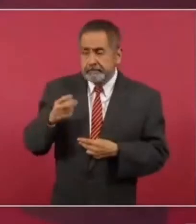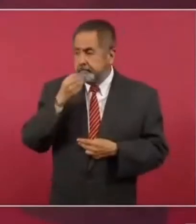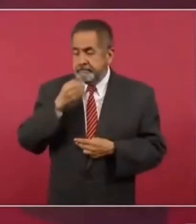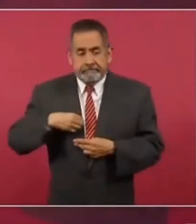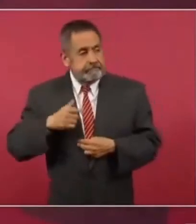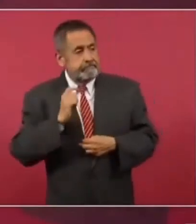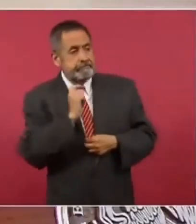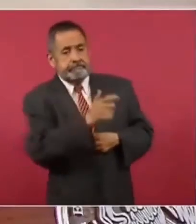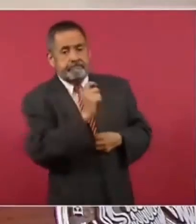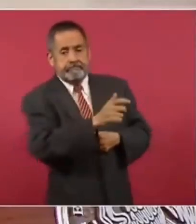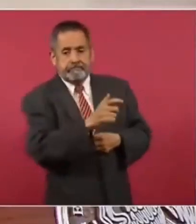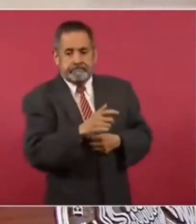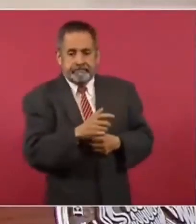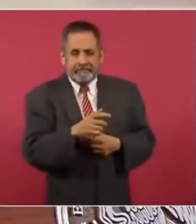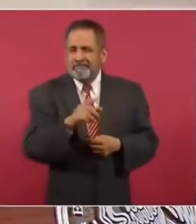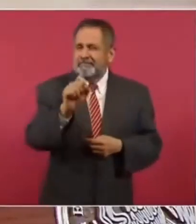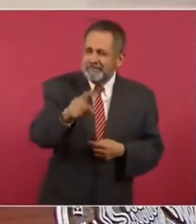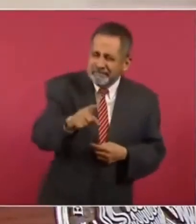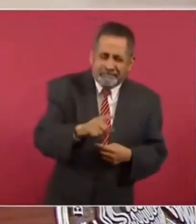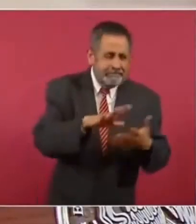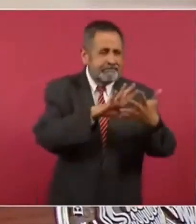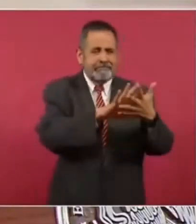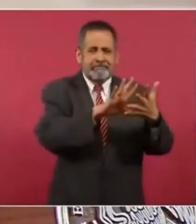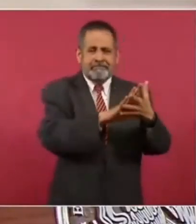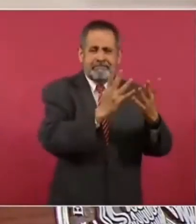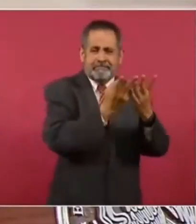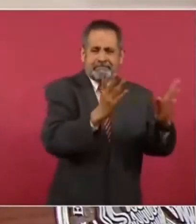bueno los reclusorios privatizados